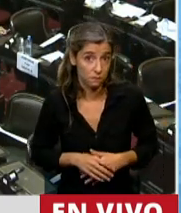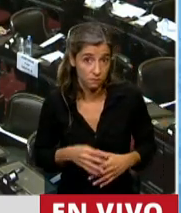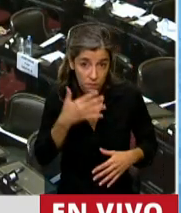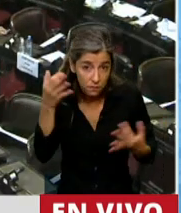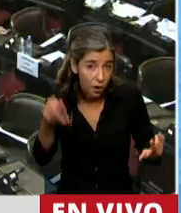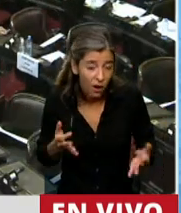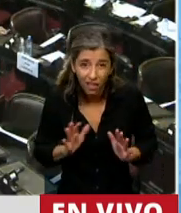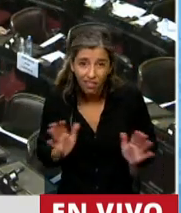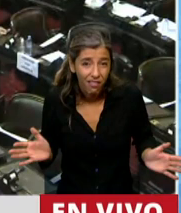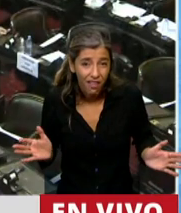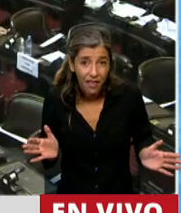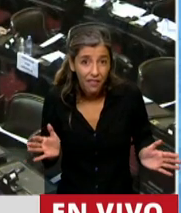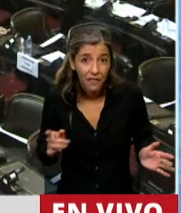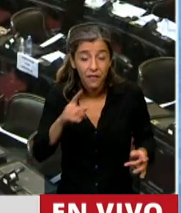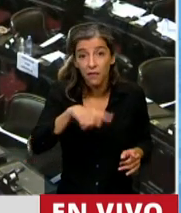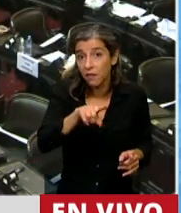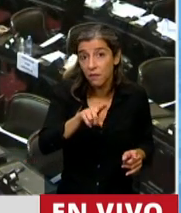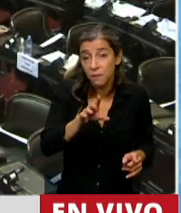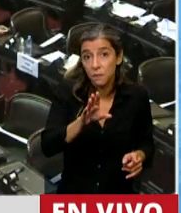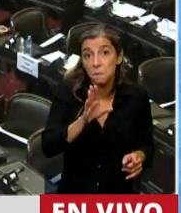sino que habían encubierto